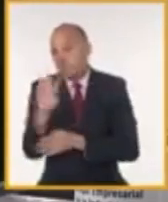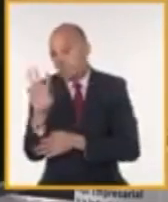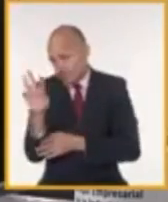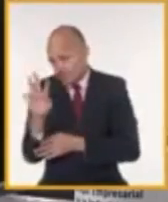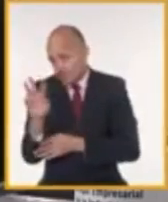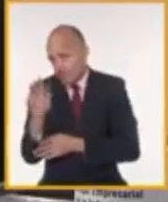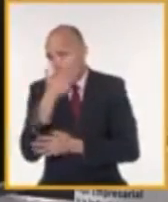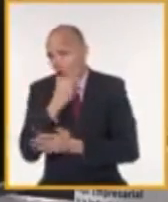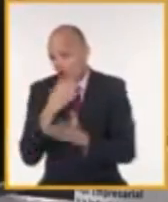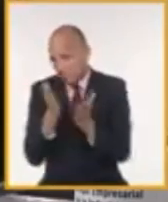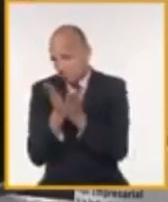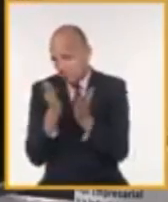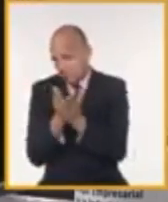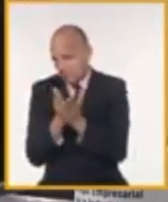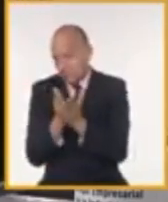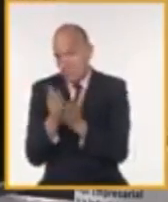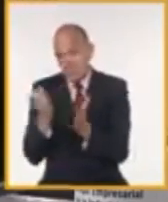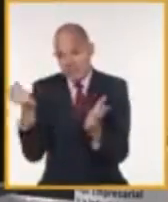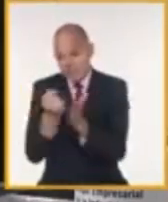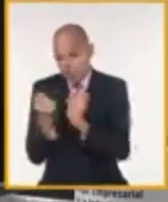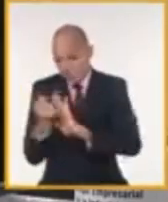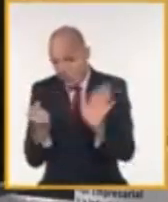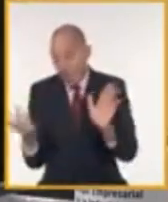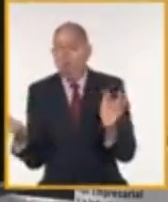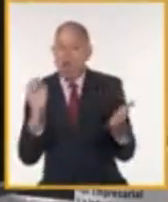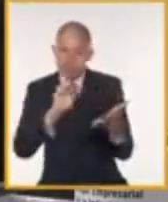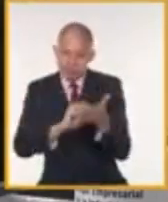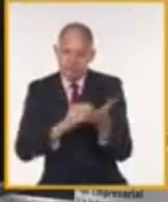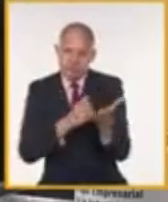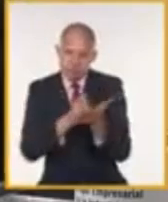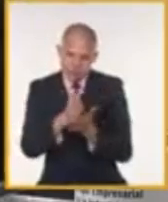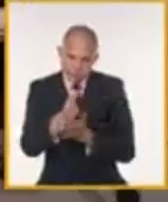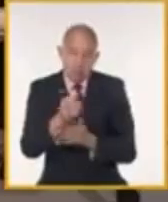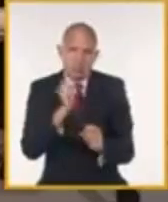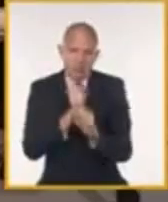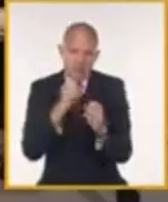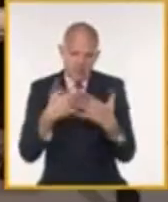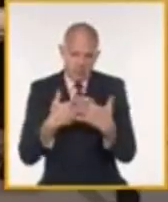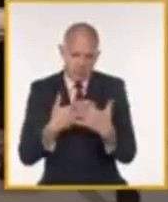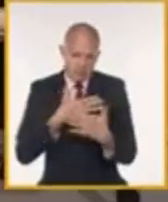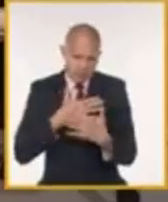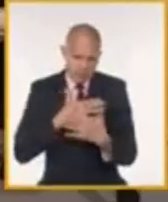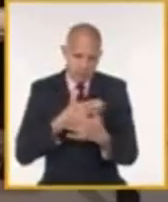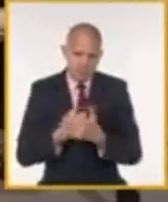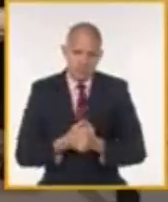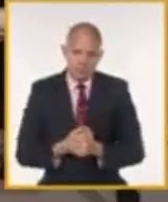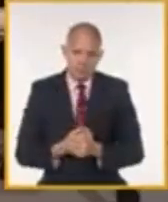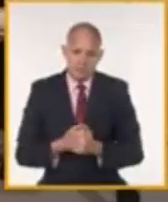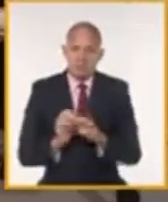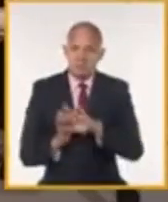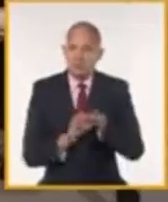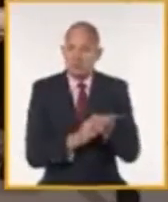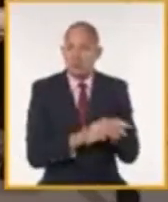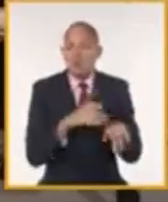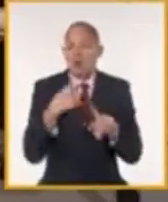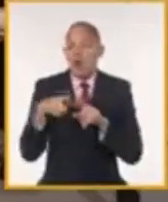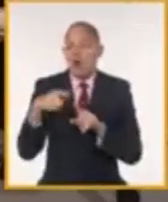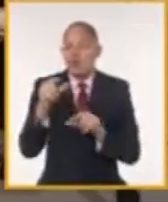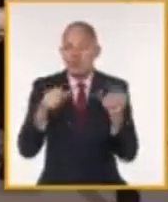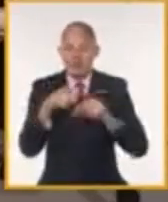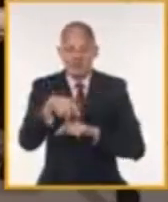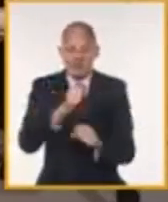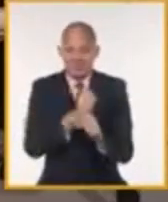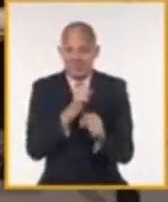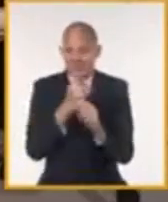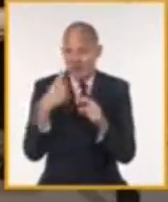una vez que culminen, se incorporan a las actividades productivas. Como parte también de la capacitación del personal y de